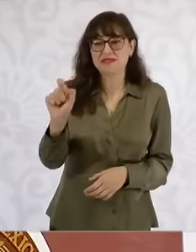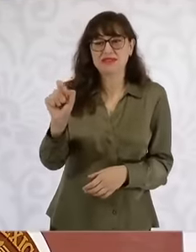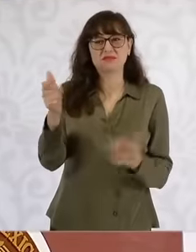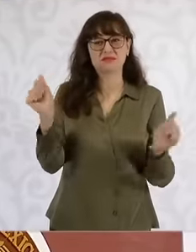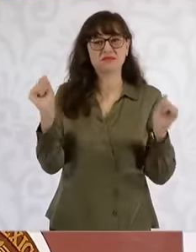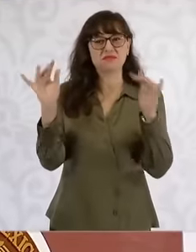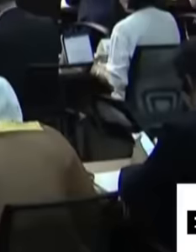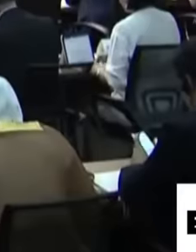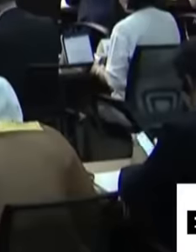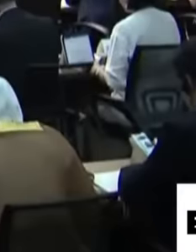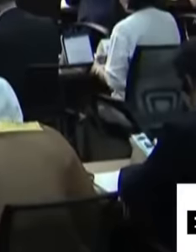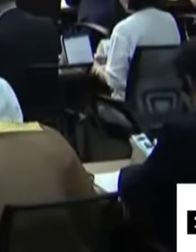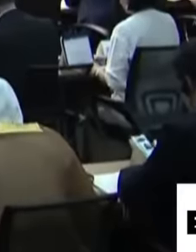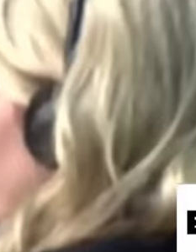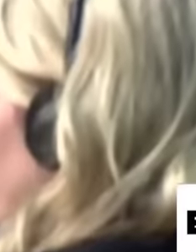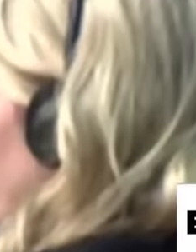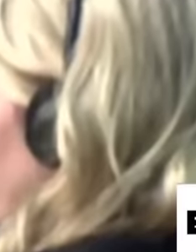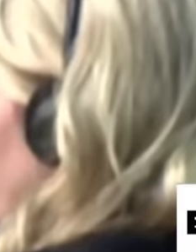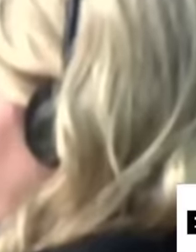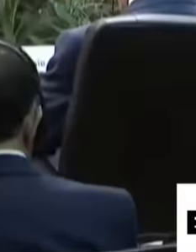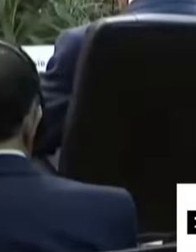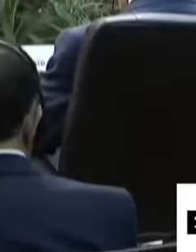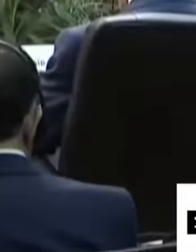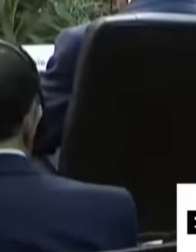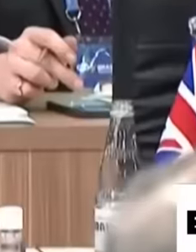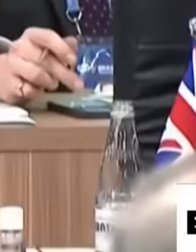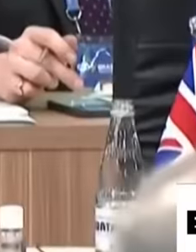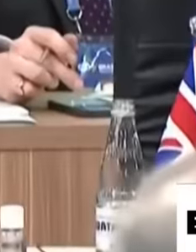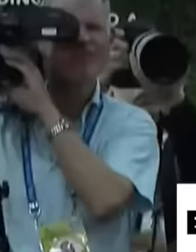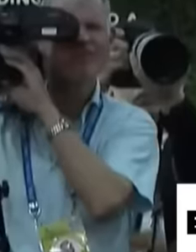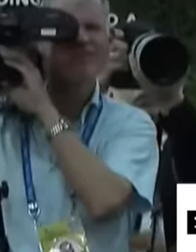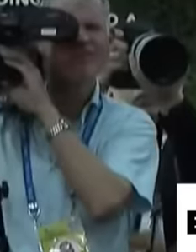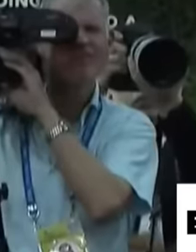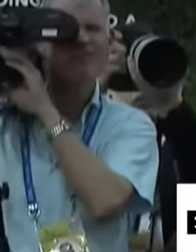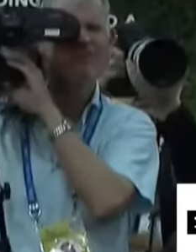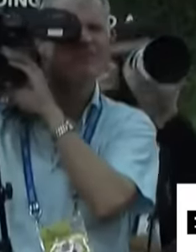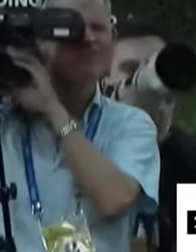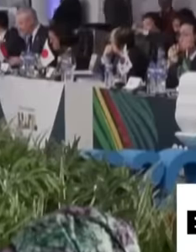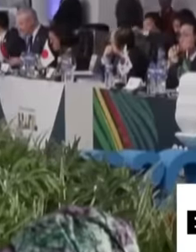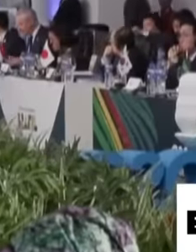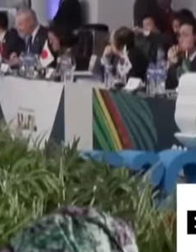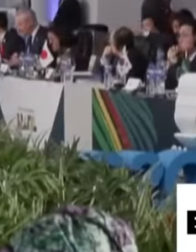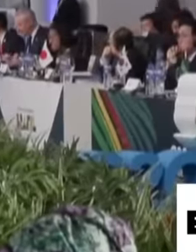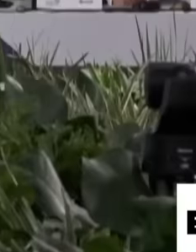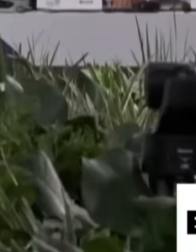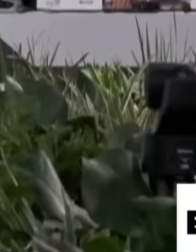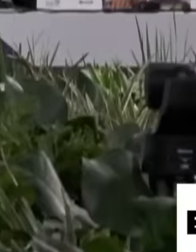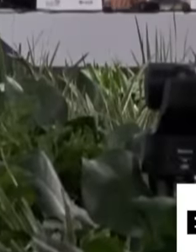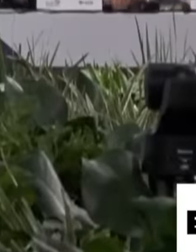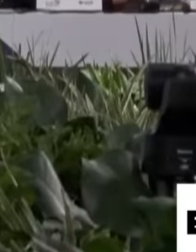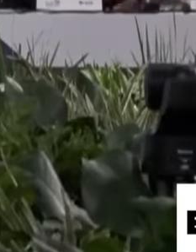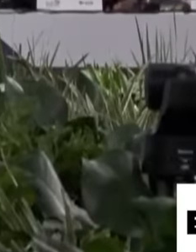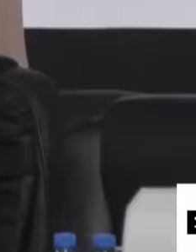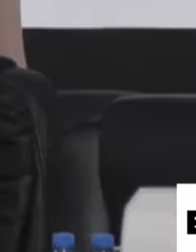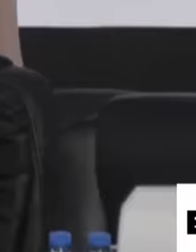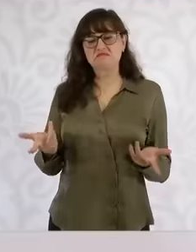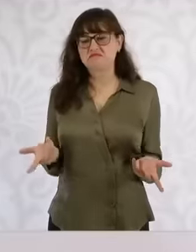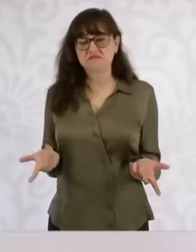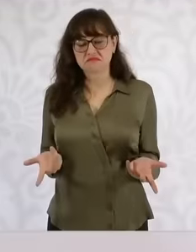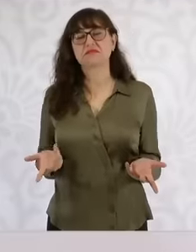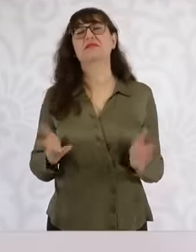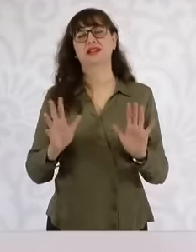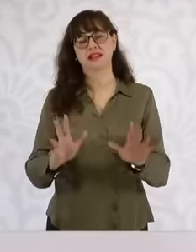quizá no haya toda la información que se requiere para que se pueda valorar bien todo